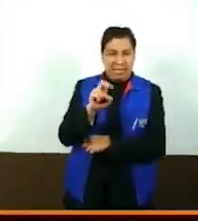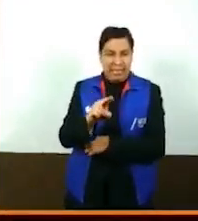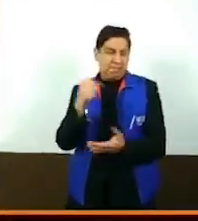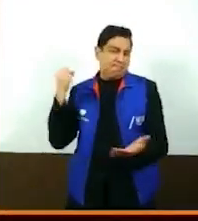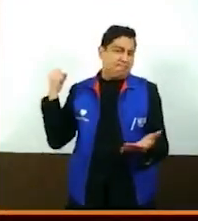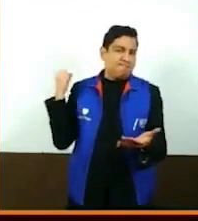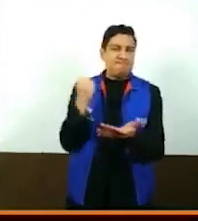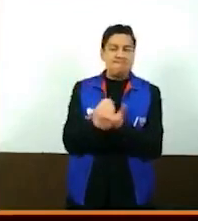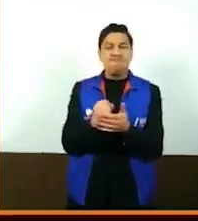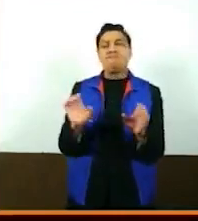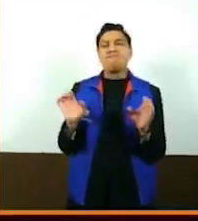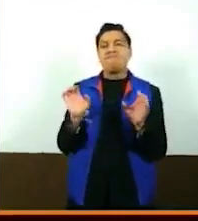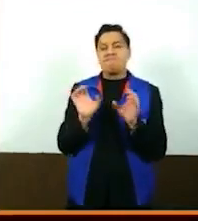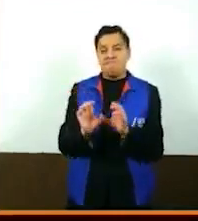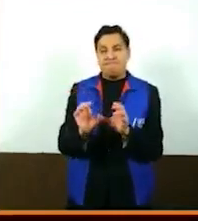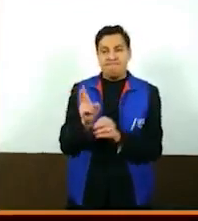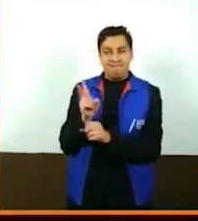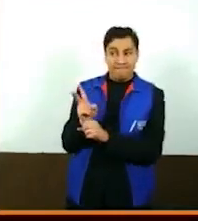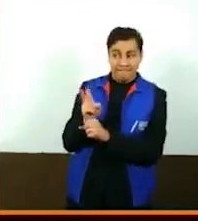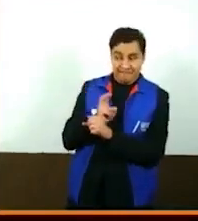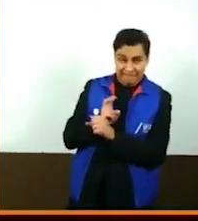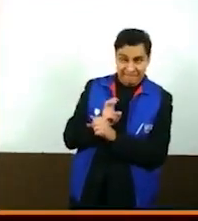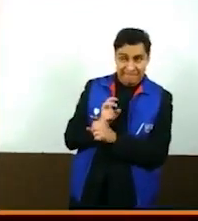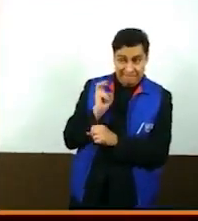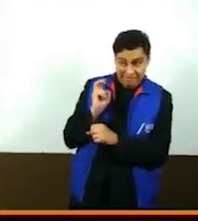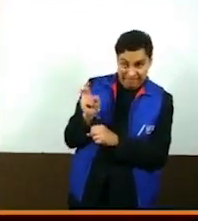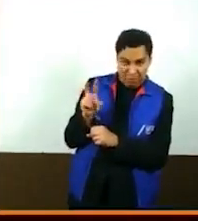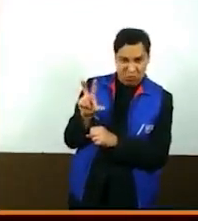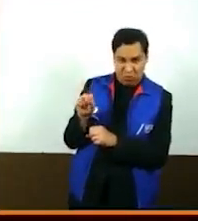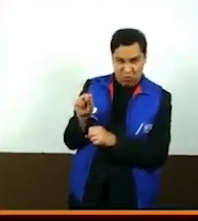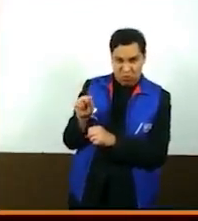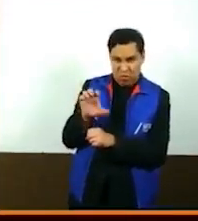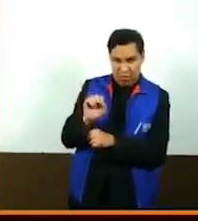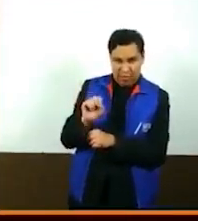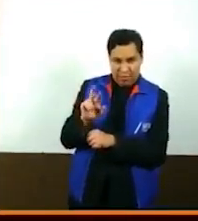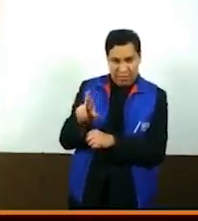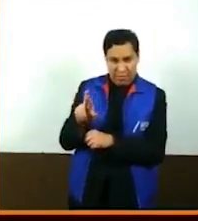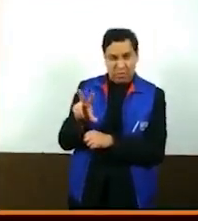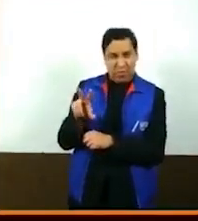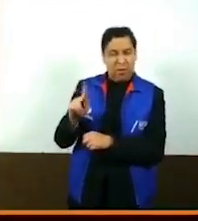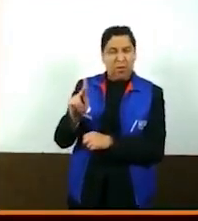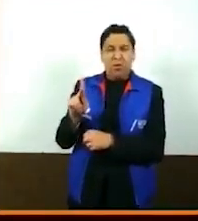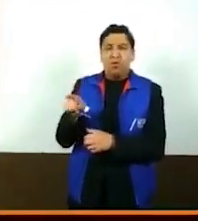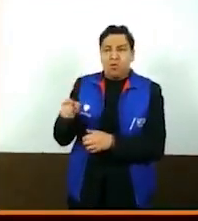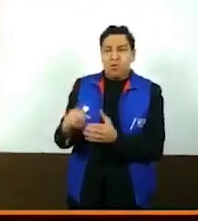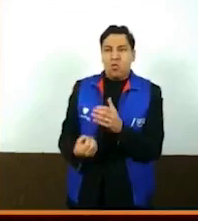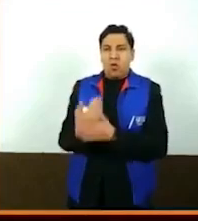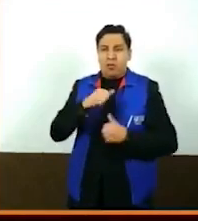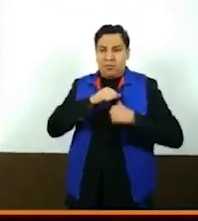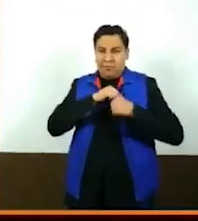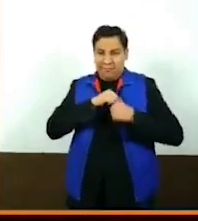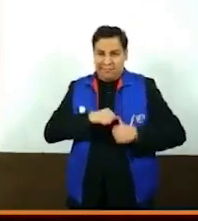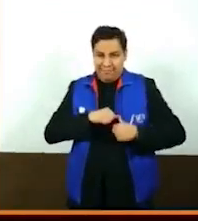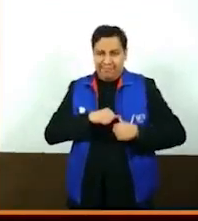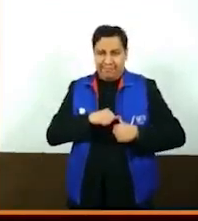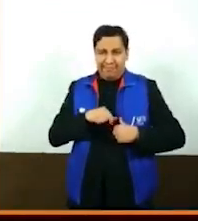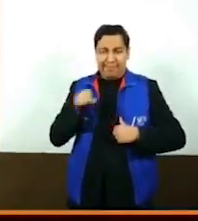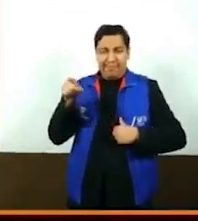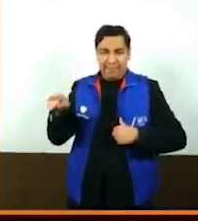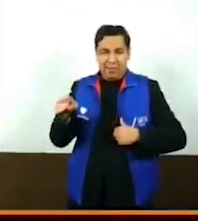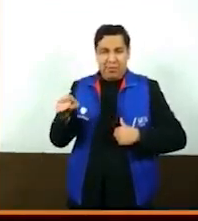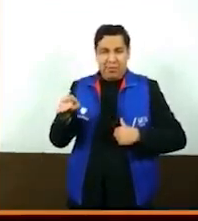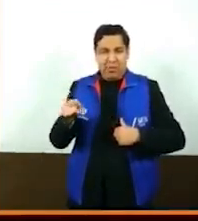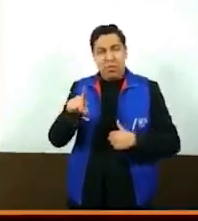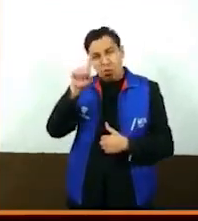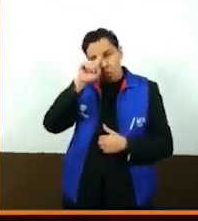No, bueno, te iba a decir que no te invitamos por CSR, ¿no? Sí, también, pero también porque esta